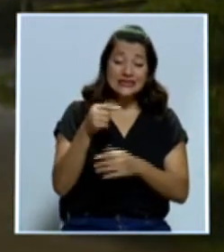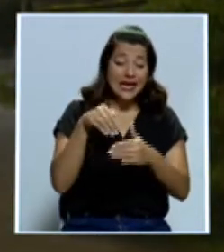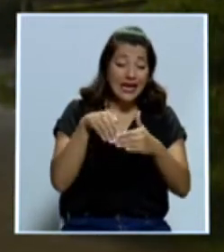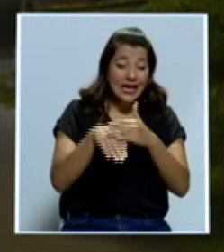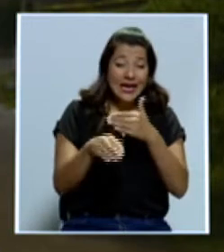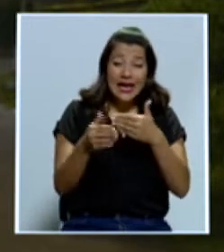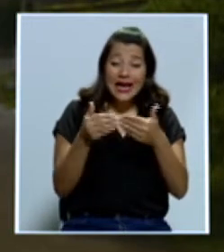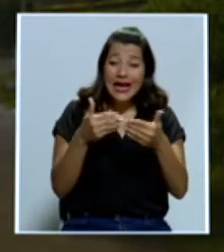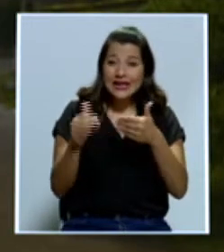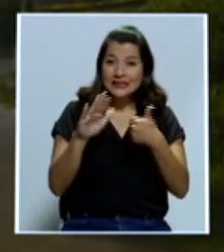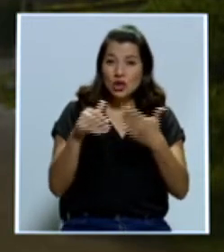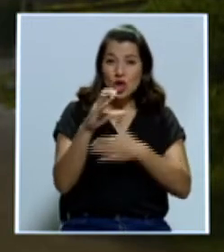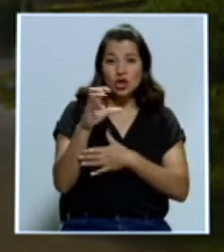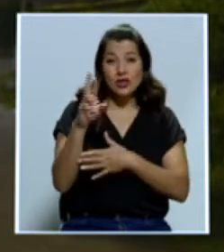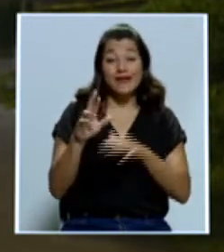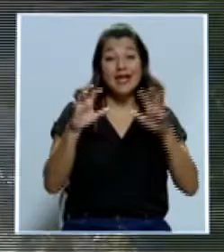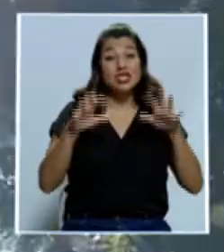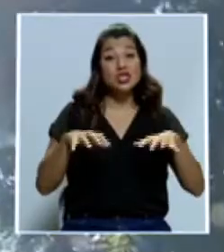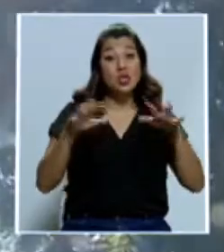las lluvias. Veamos.